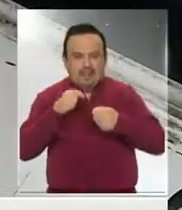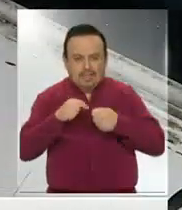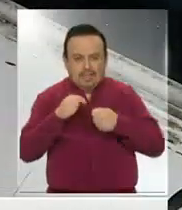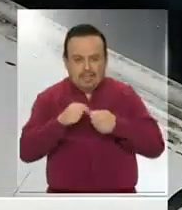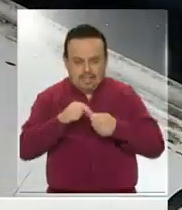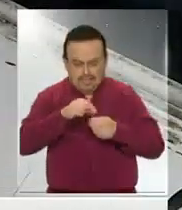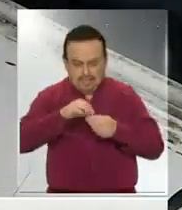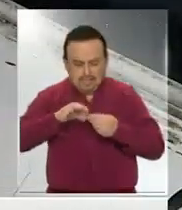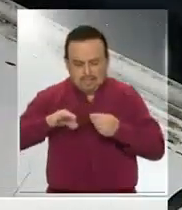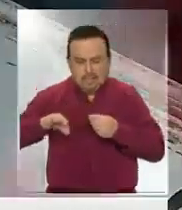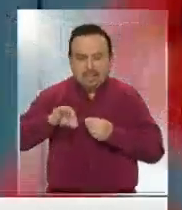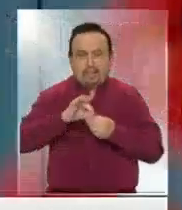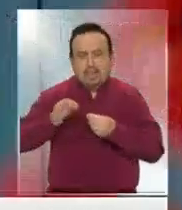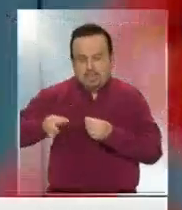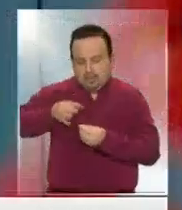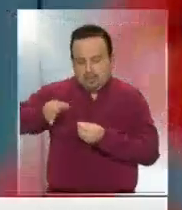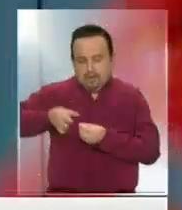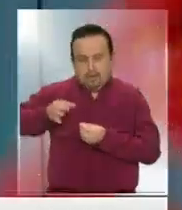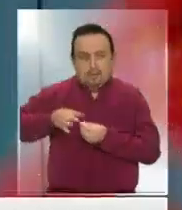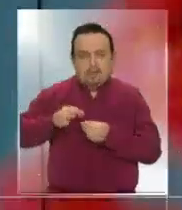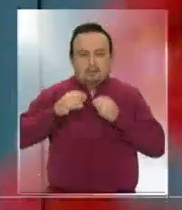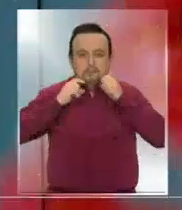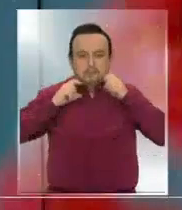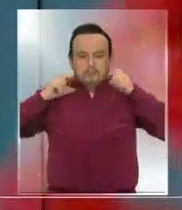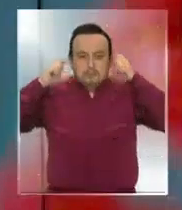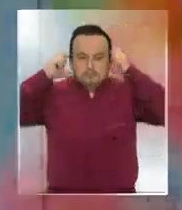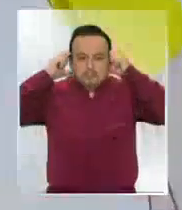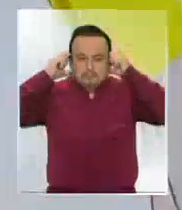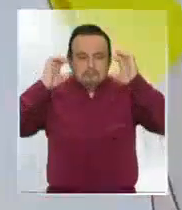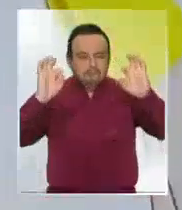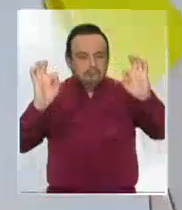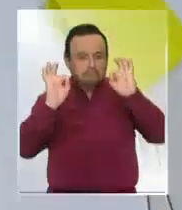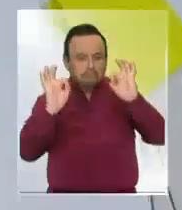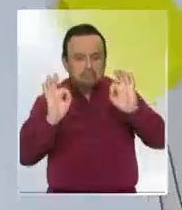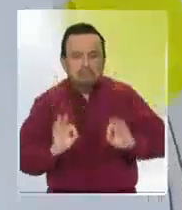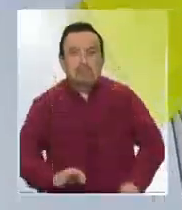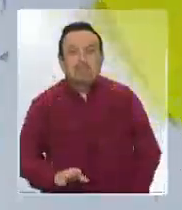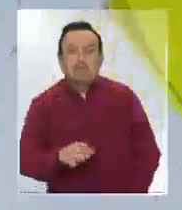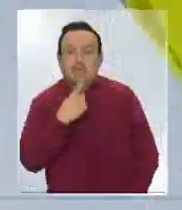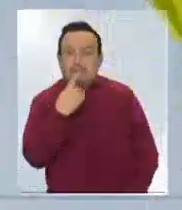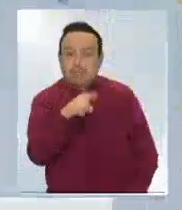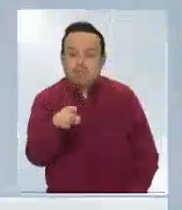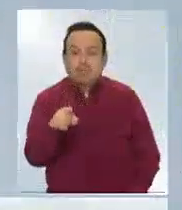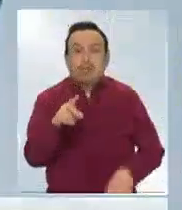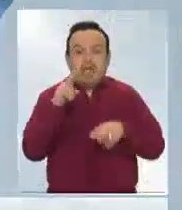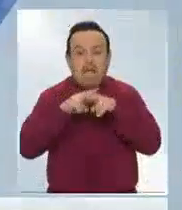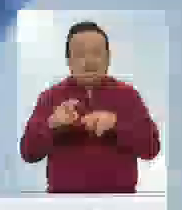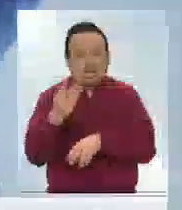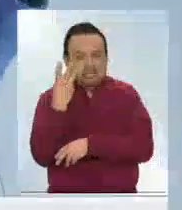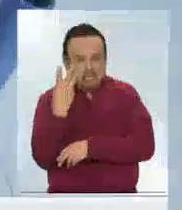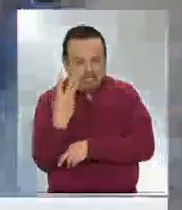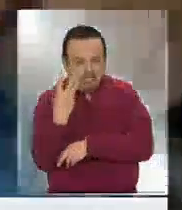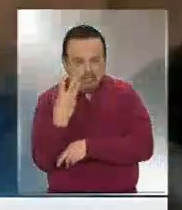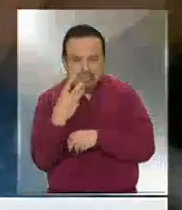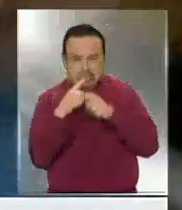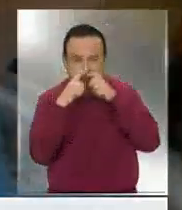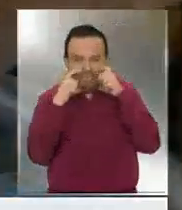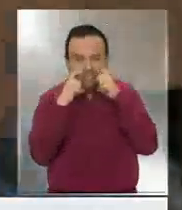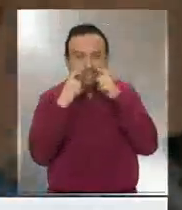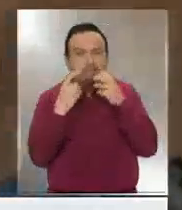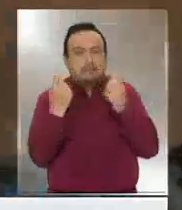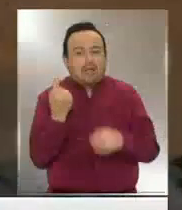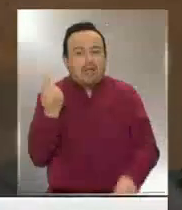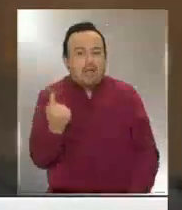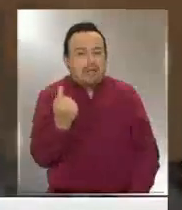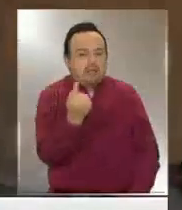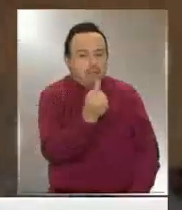ambos lados y lo cose. Con eso lo sujeta de la oreja. Se recomienda hacer 3 de estas mascarillas para cada